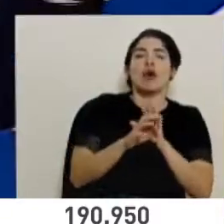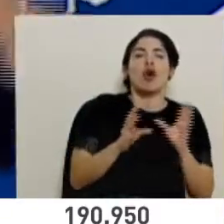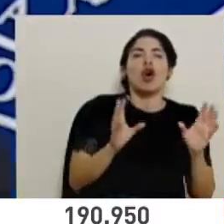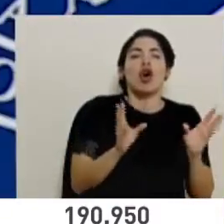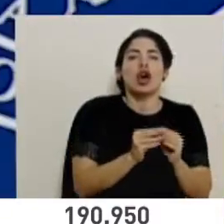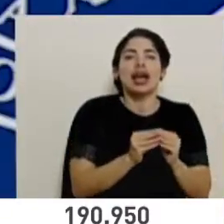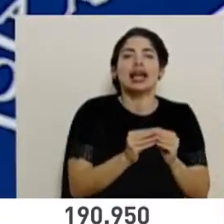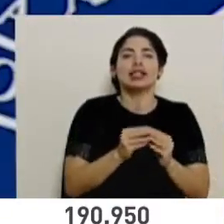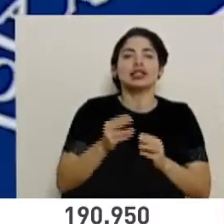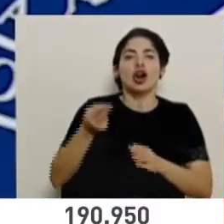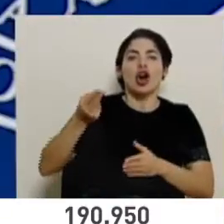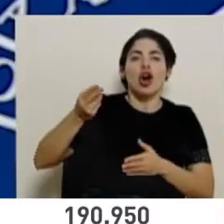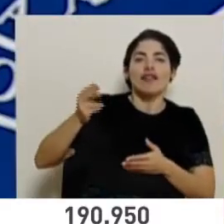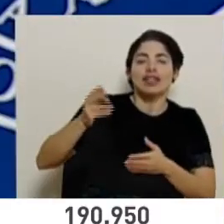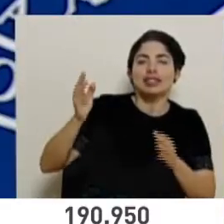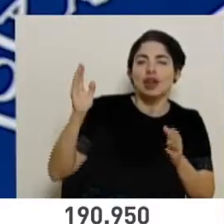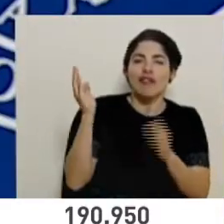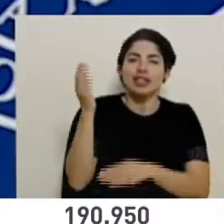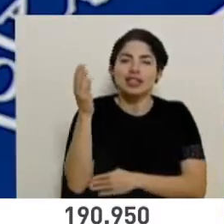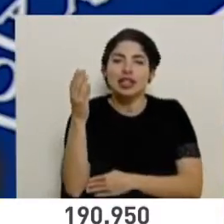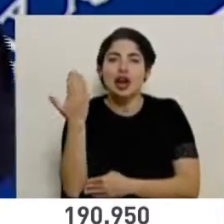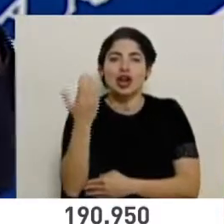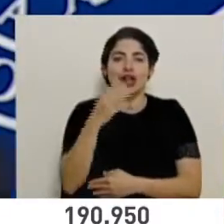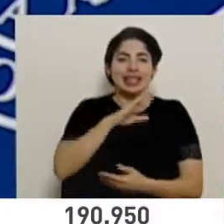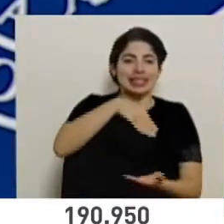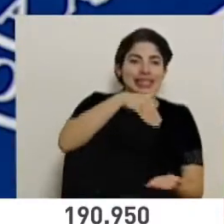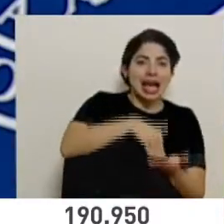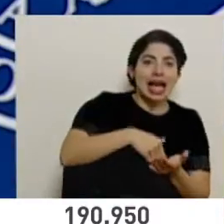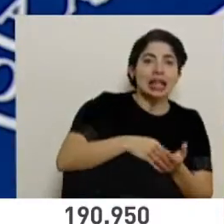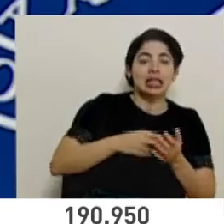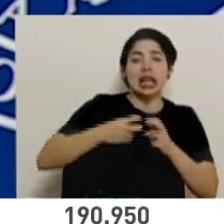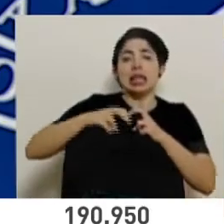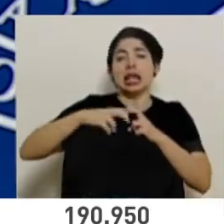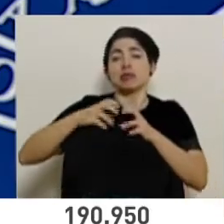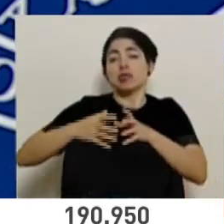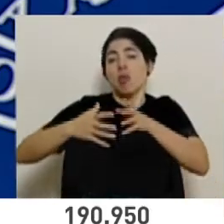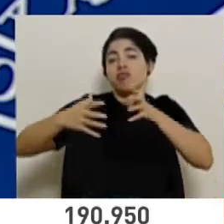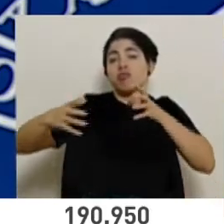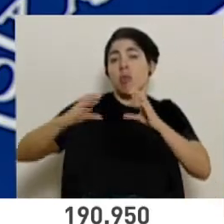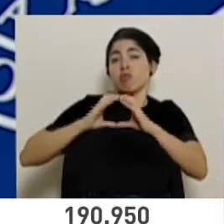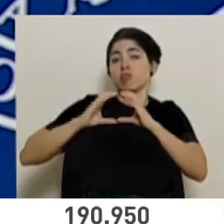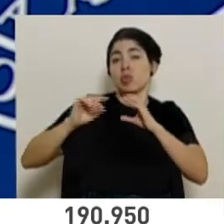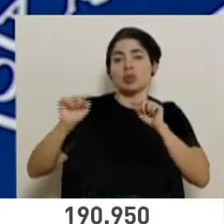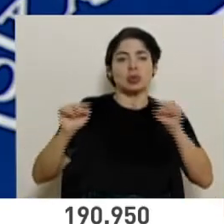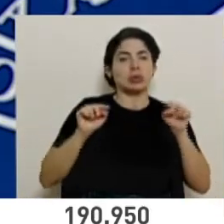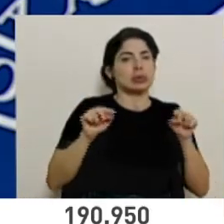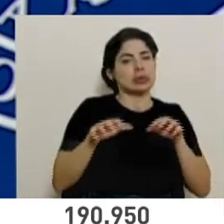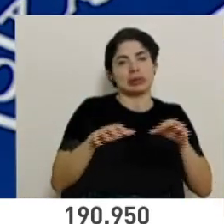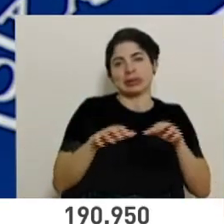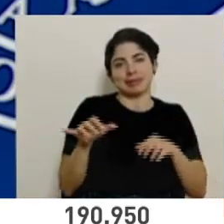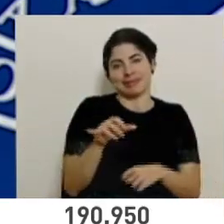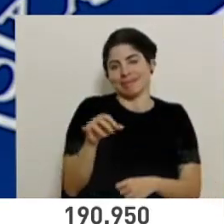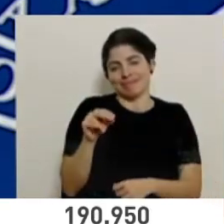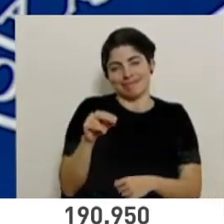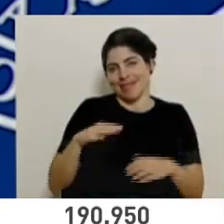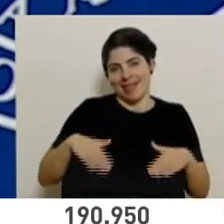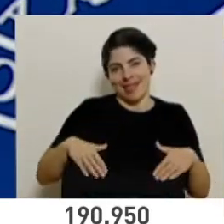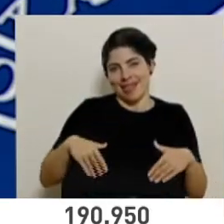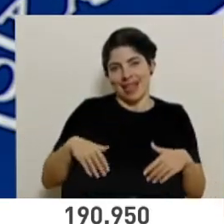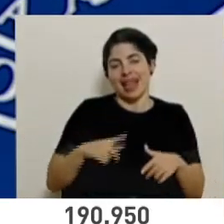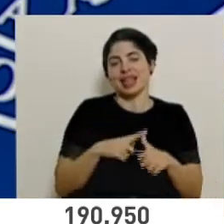convenciones, la planta del Valle Central, los buses grandes de transporte turístico no han tenido la misma reactivación. Así es que